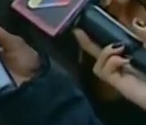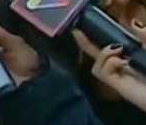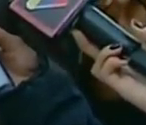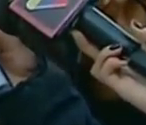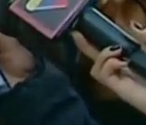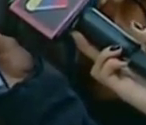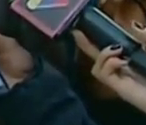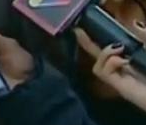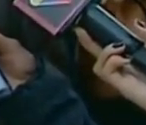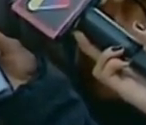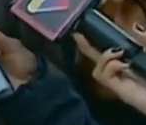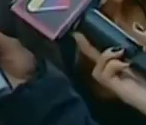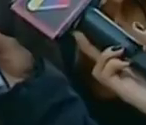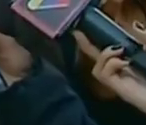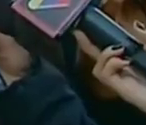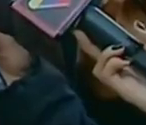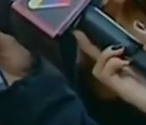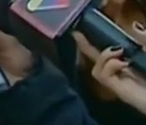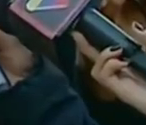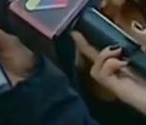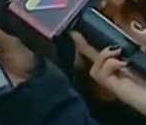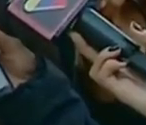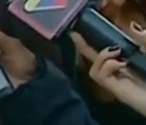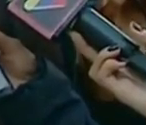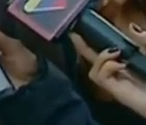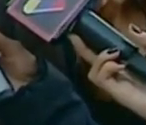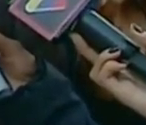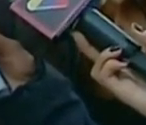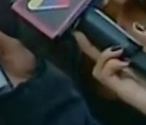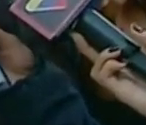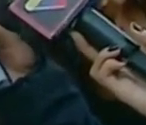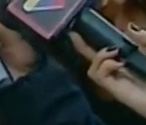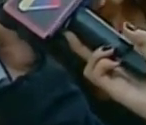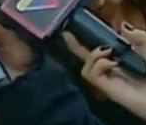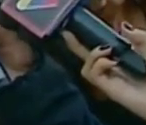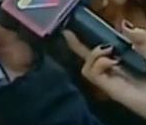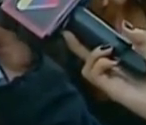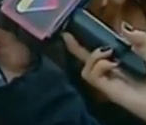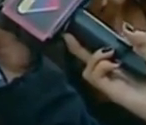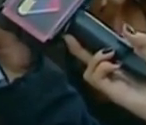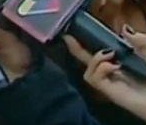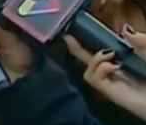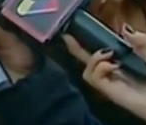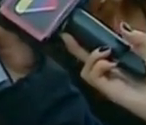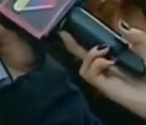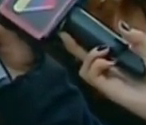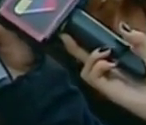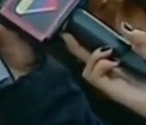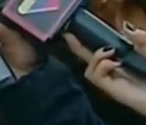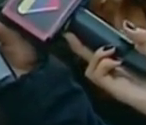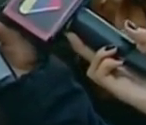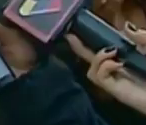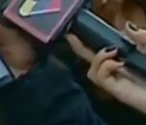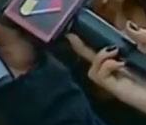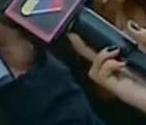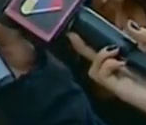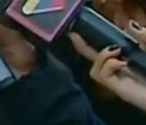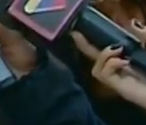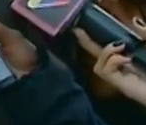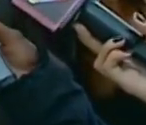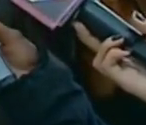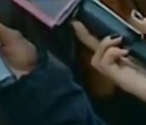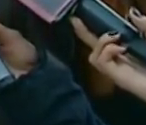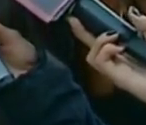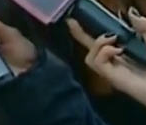financiero que existe contra nuestra economía, toda la persecución financiera que hace la